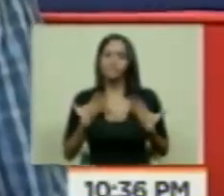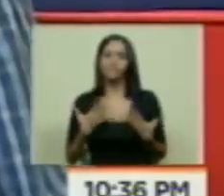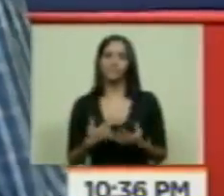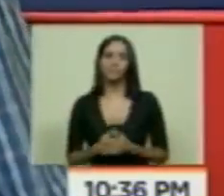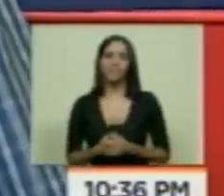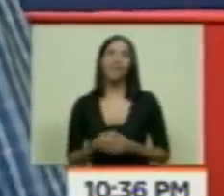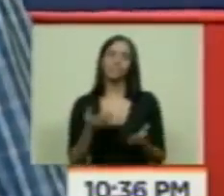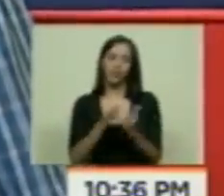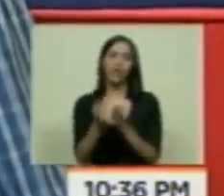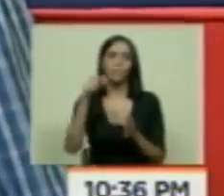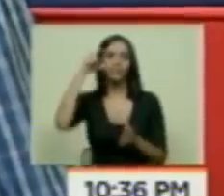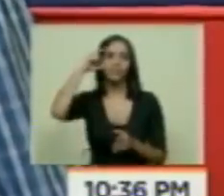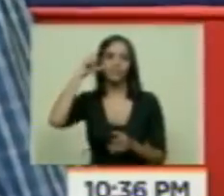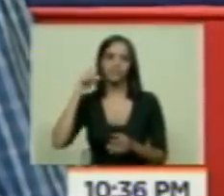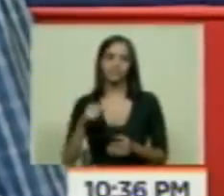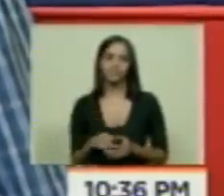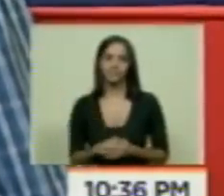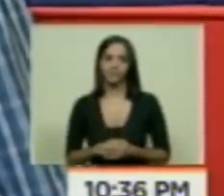fue lo que pasó ese día.